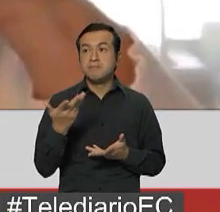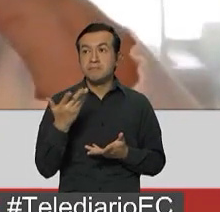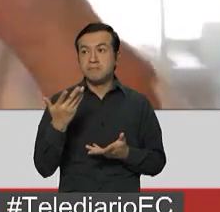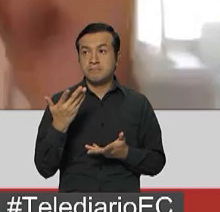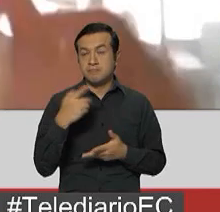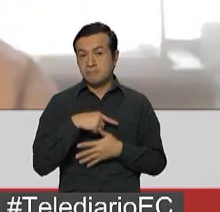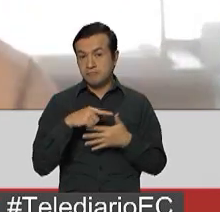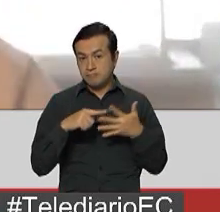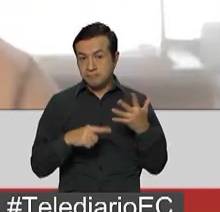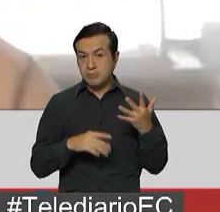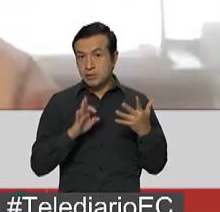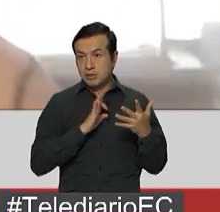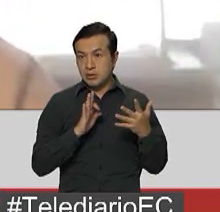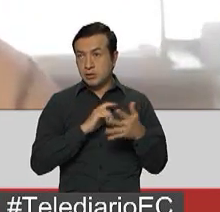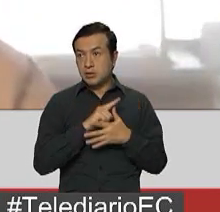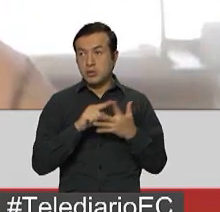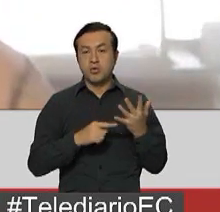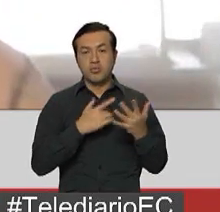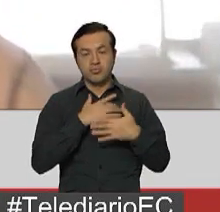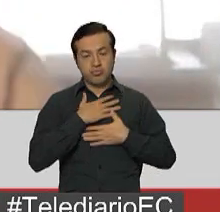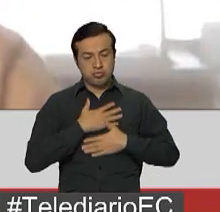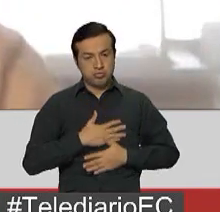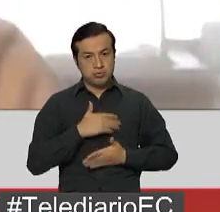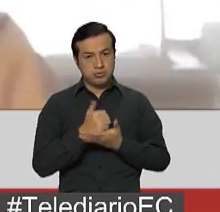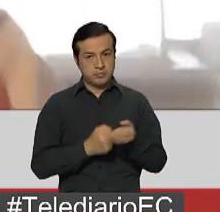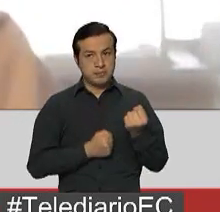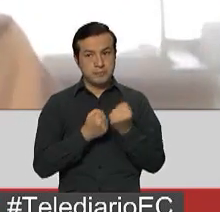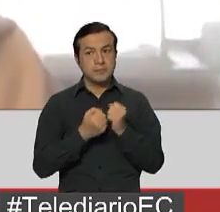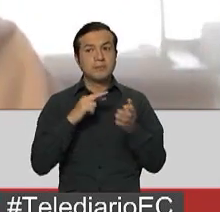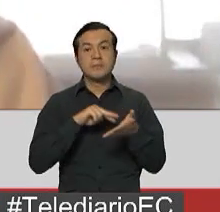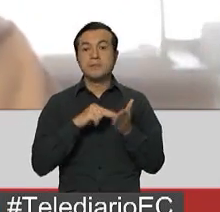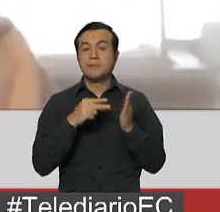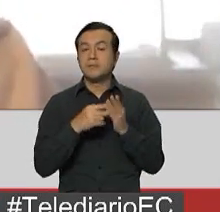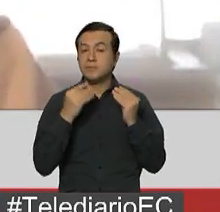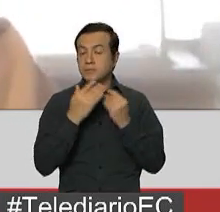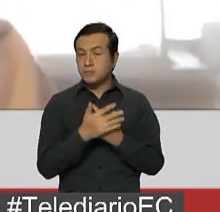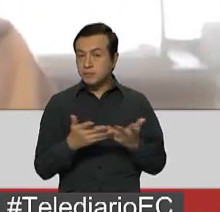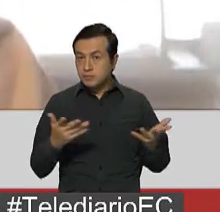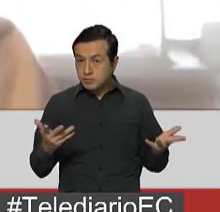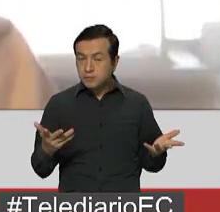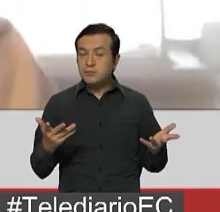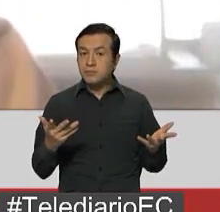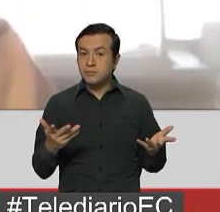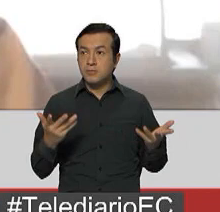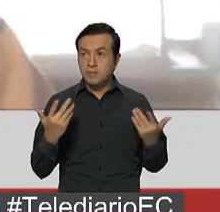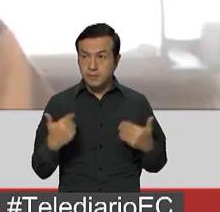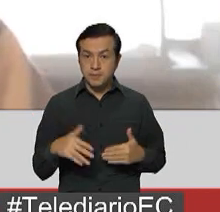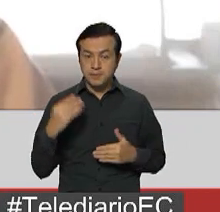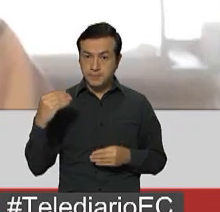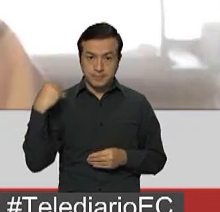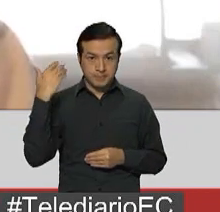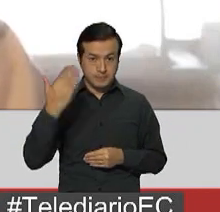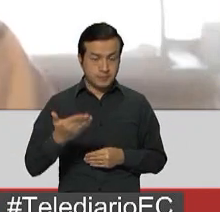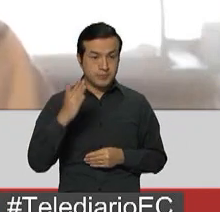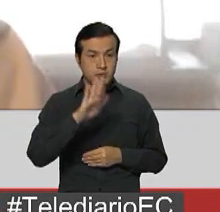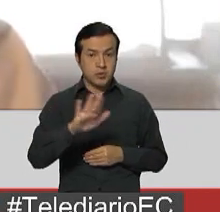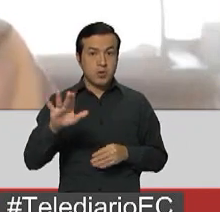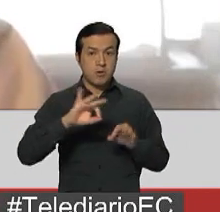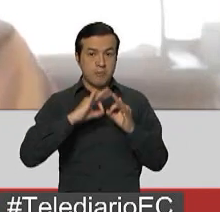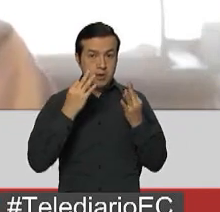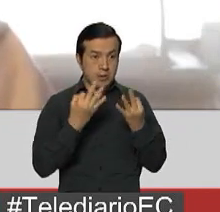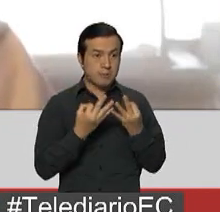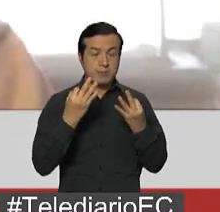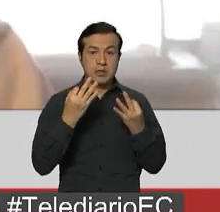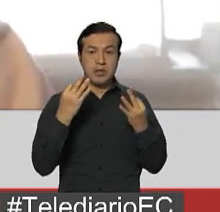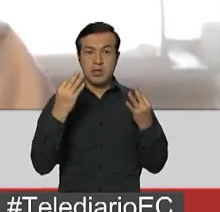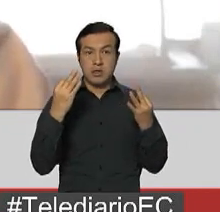el argot técnico como un alivio financiero qué quiere decir eso precisamente el que se le acerque a las familias a las